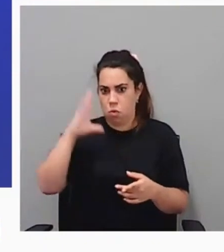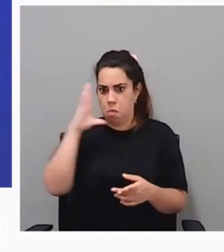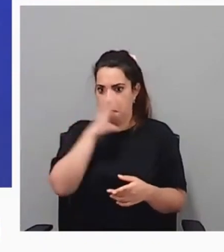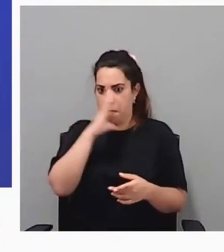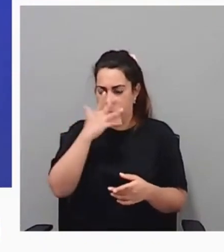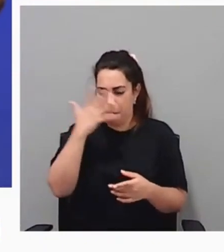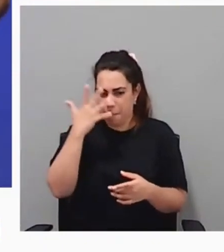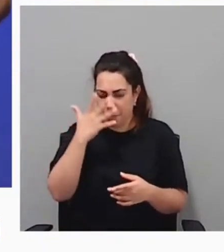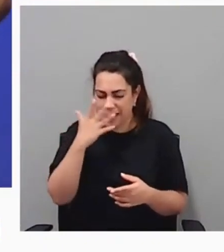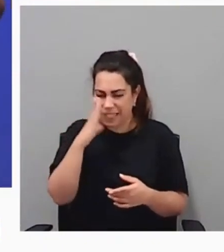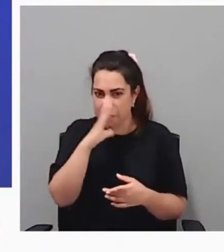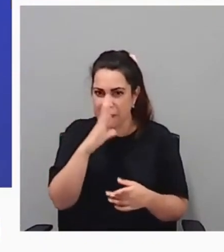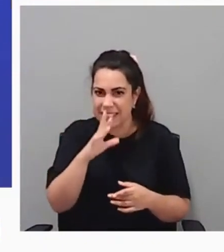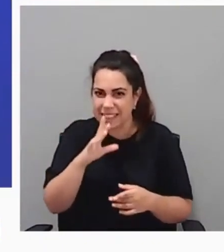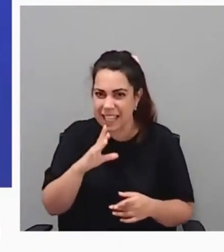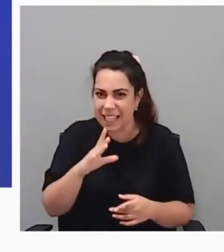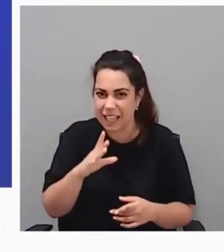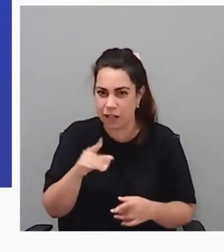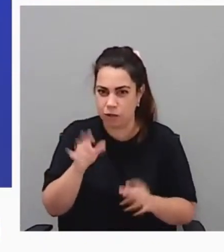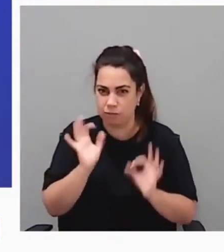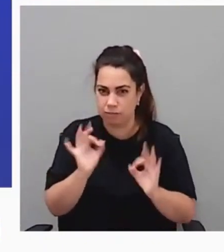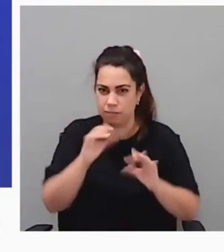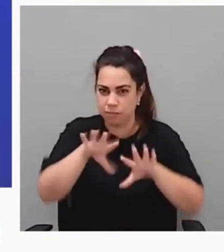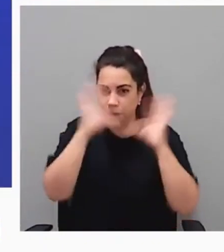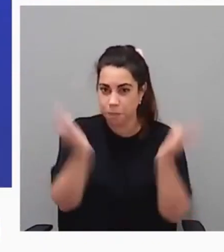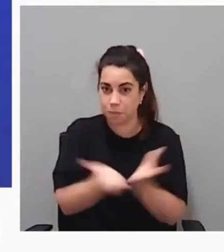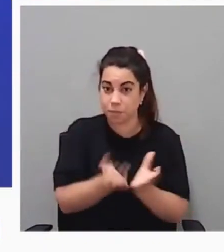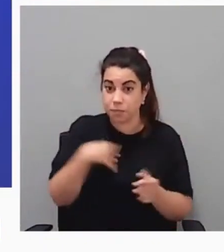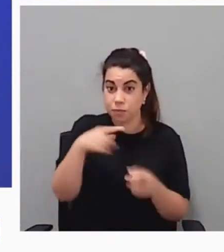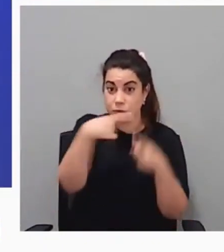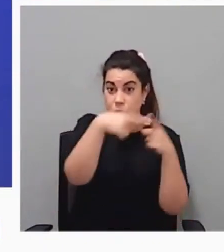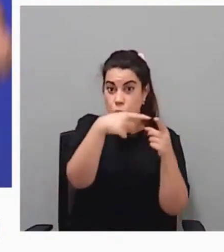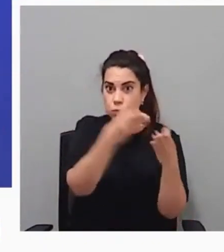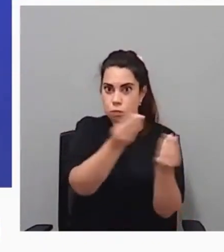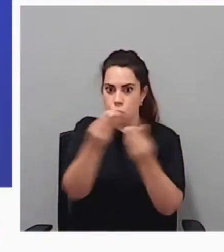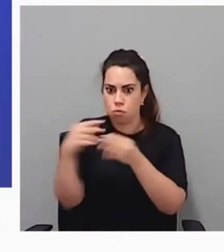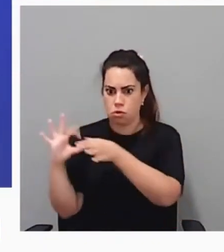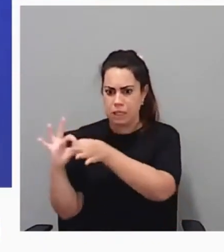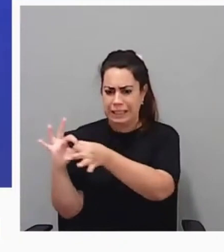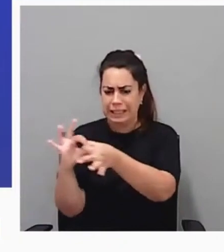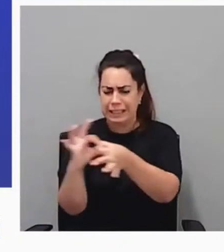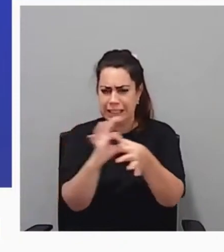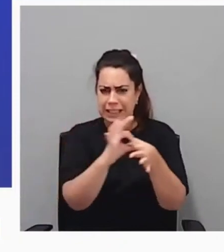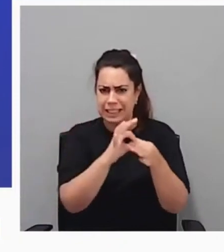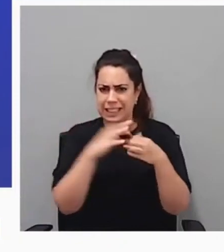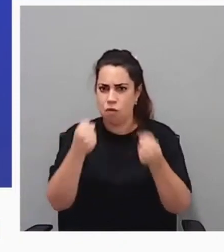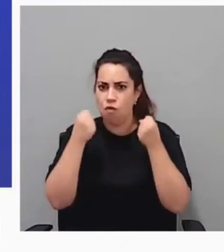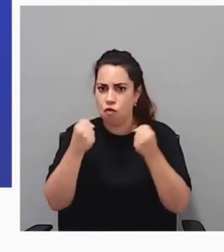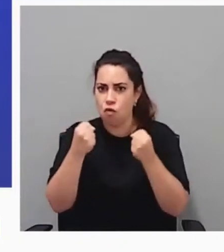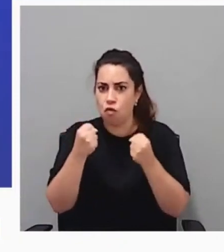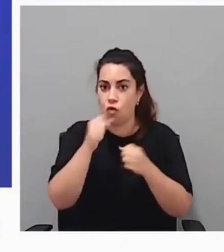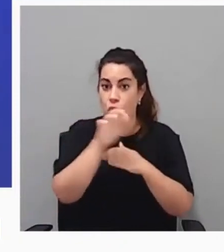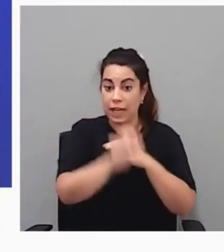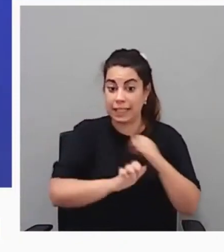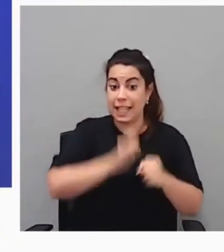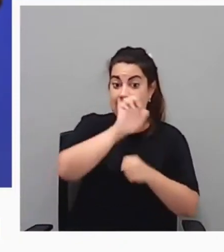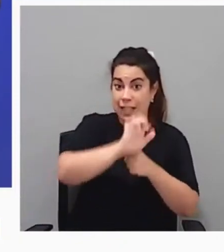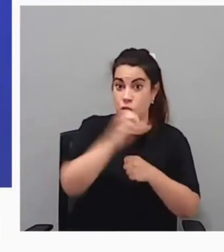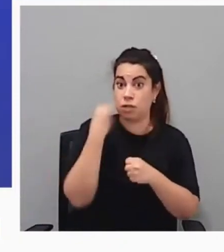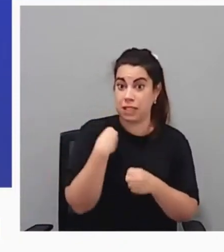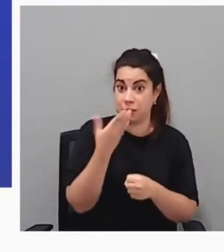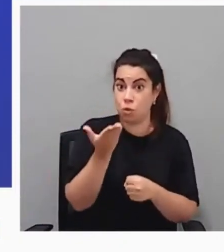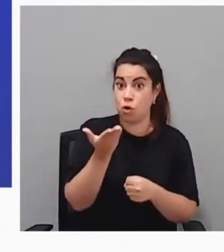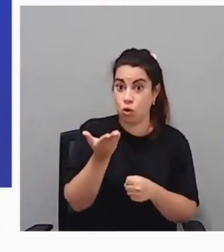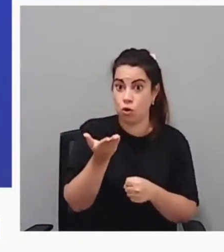es que cuando muchas cosas están interconectadas de manera muy fuerte, como los electrones de este metal,